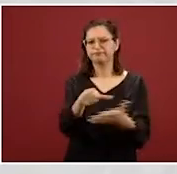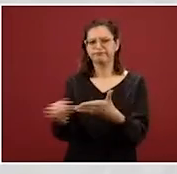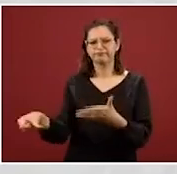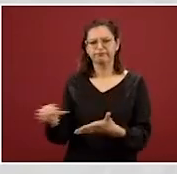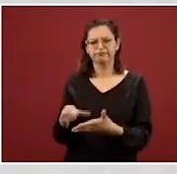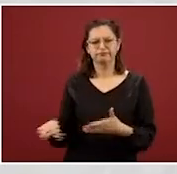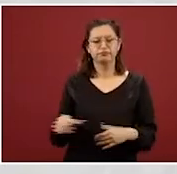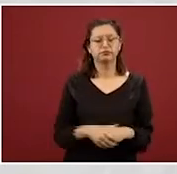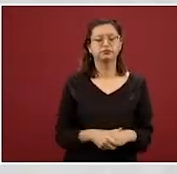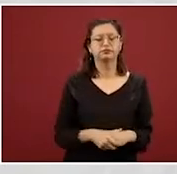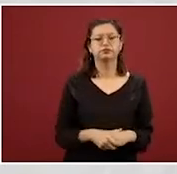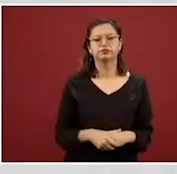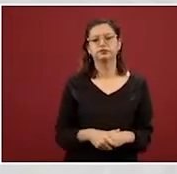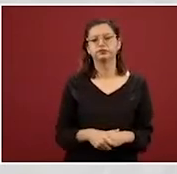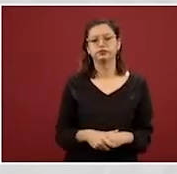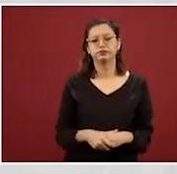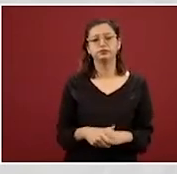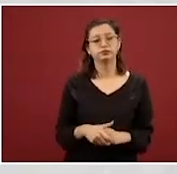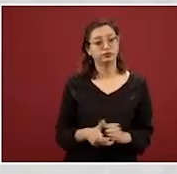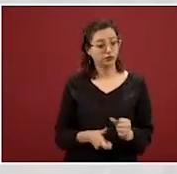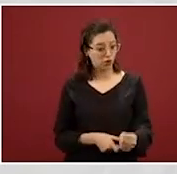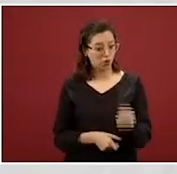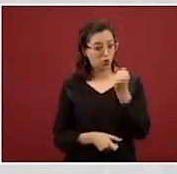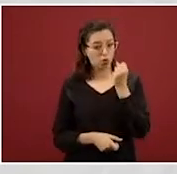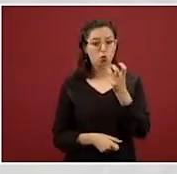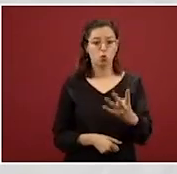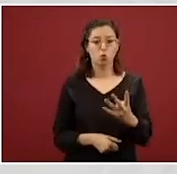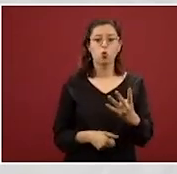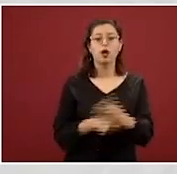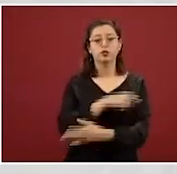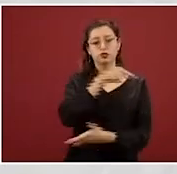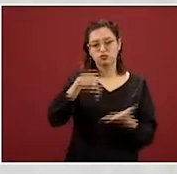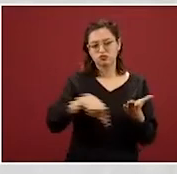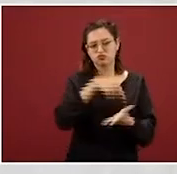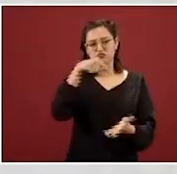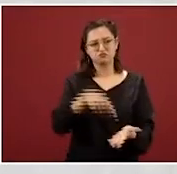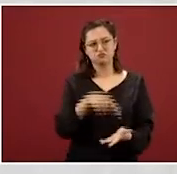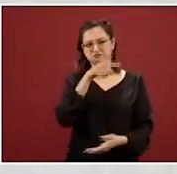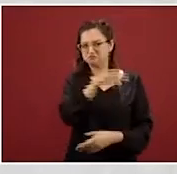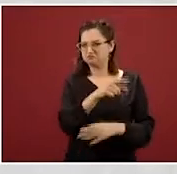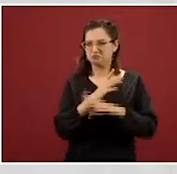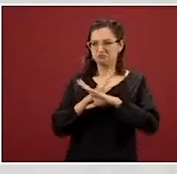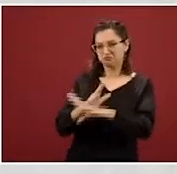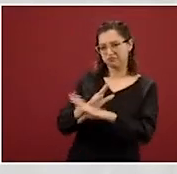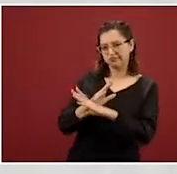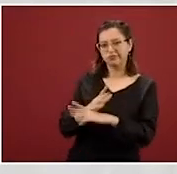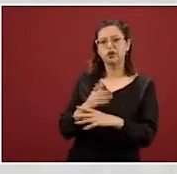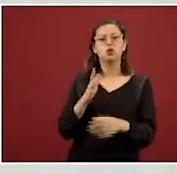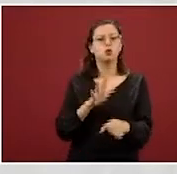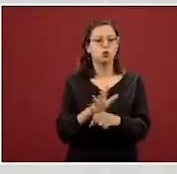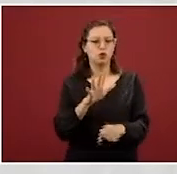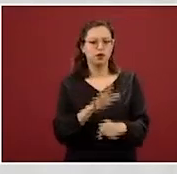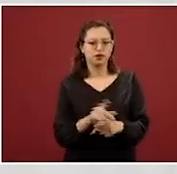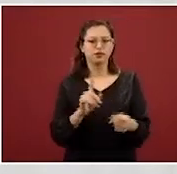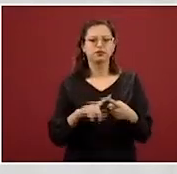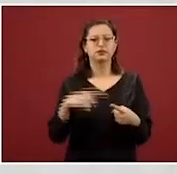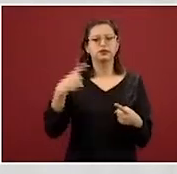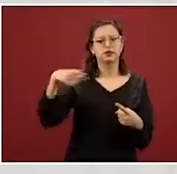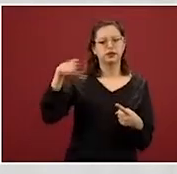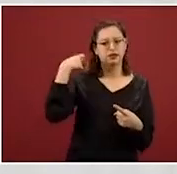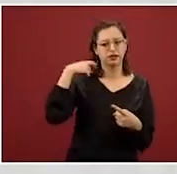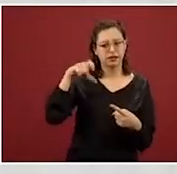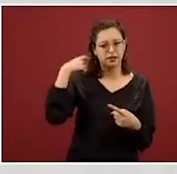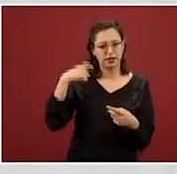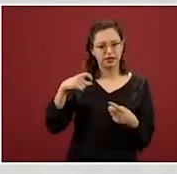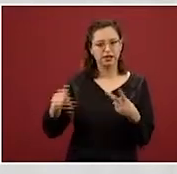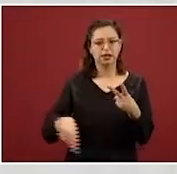que vamos a volver con estos angelitos a colocarles los sellos es Autoservicio Queretano en Querétaro, Querétaro,